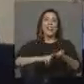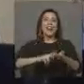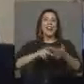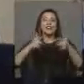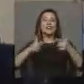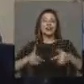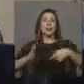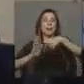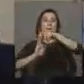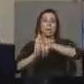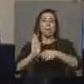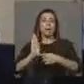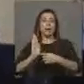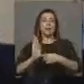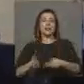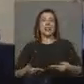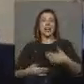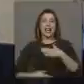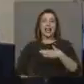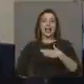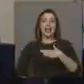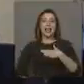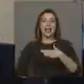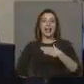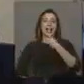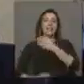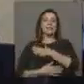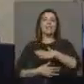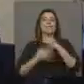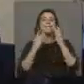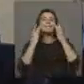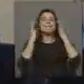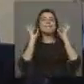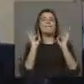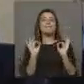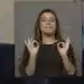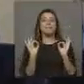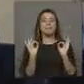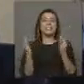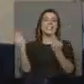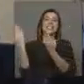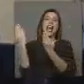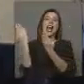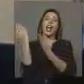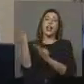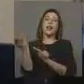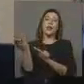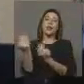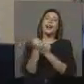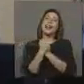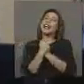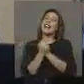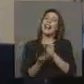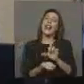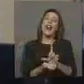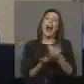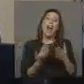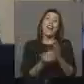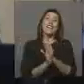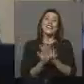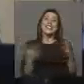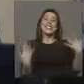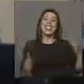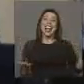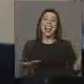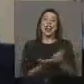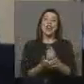suerte este proyecto así que desde aquí yo quisiera expresar mi alegría, mi satisfacción y un saludo a esa querida localidad que por fin consigue